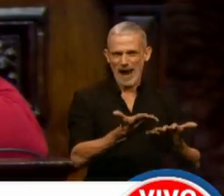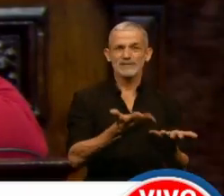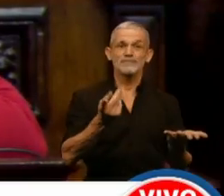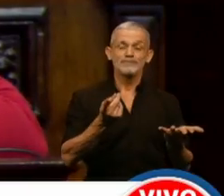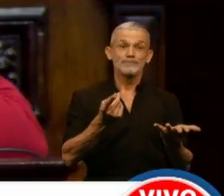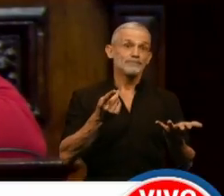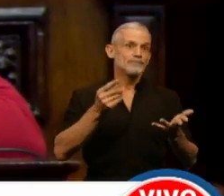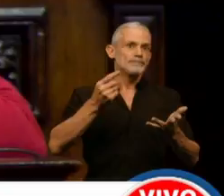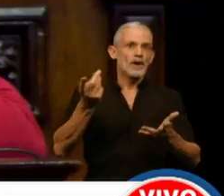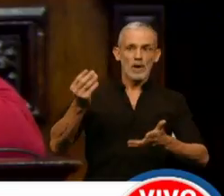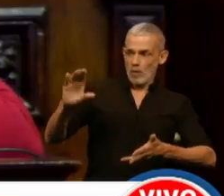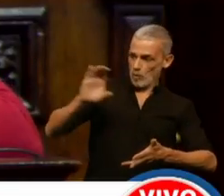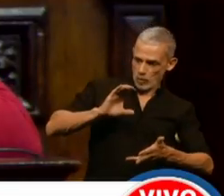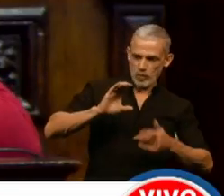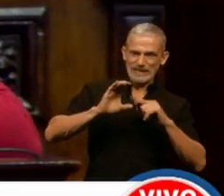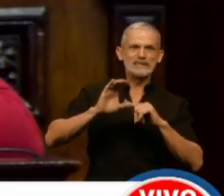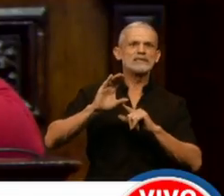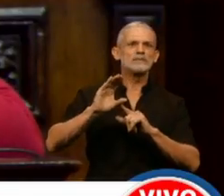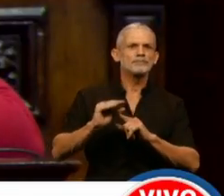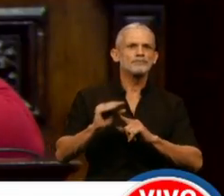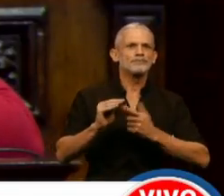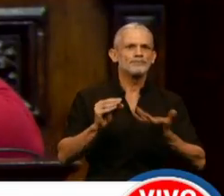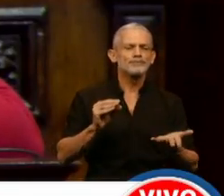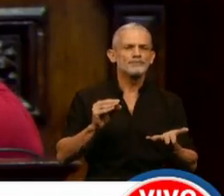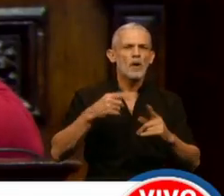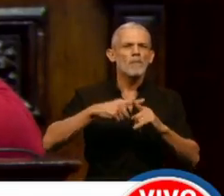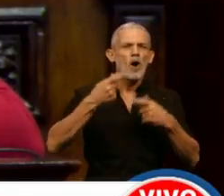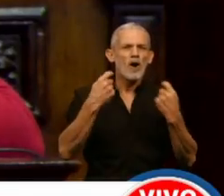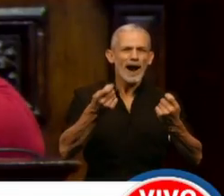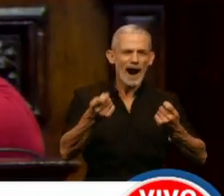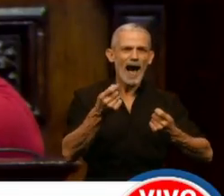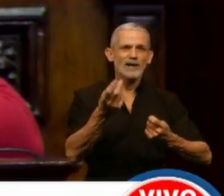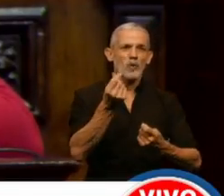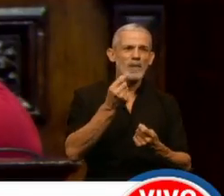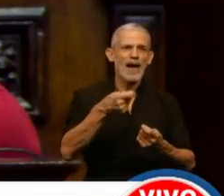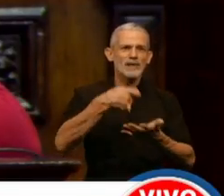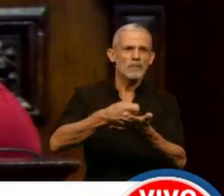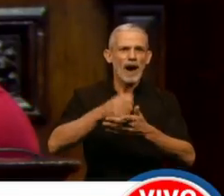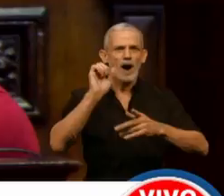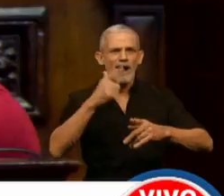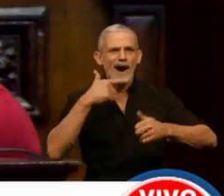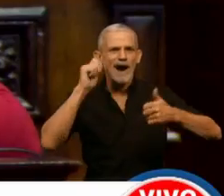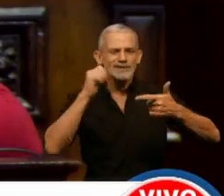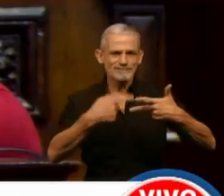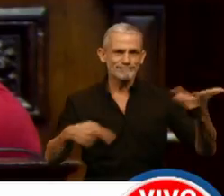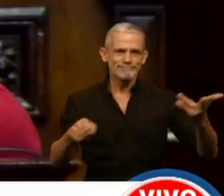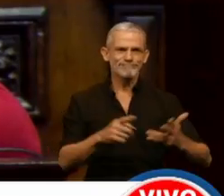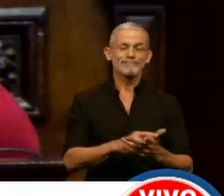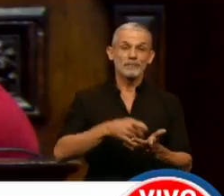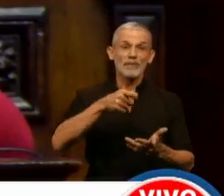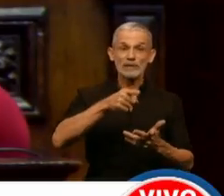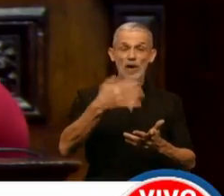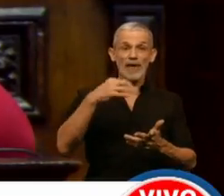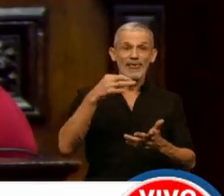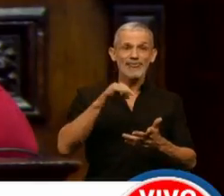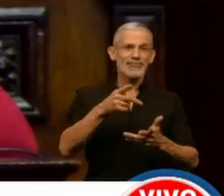total de una familia a fin de mes se ve sumamente afectado en lo que tiene que destinar a las tarifas tarifas que por otro lado vamos a tener